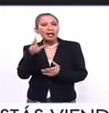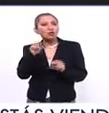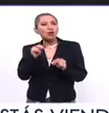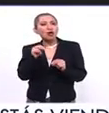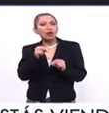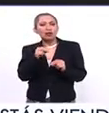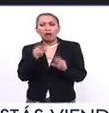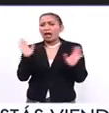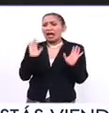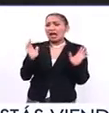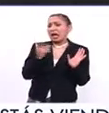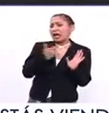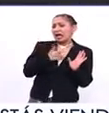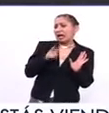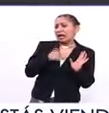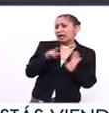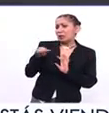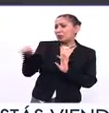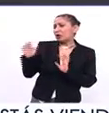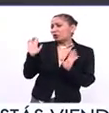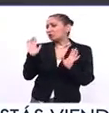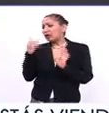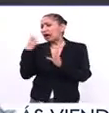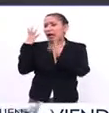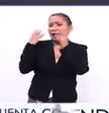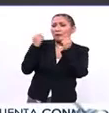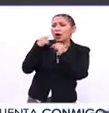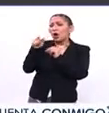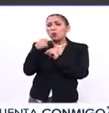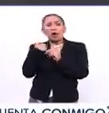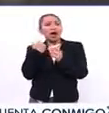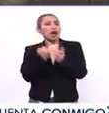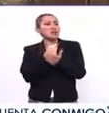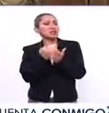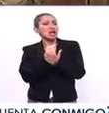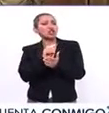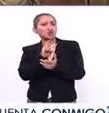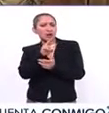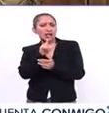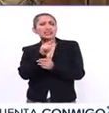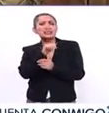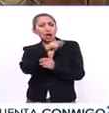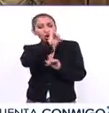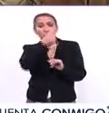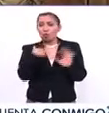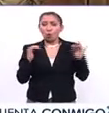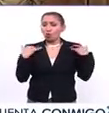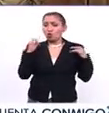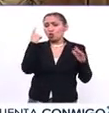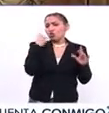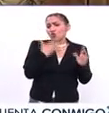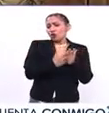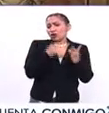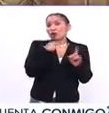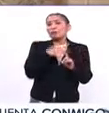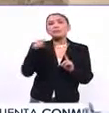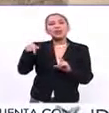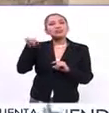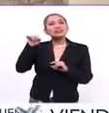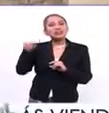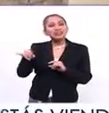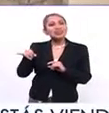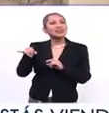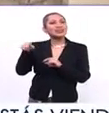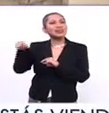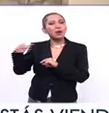renegó de otras formaciones que no fueran la vanguardia surrealista, como otros muchos sí lo hicieron, sí conservó o